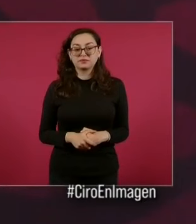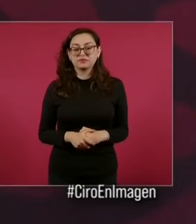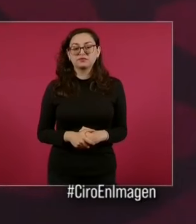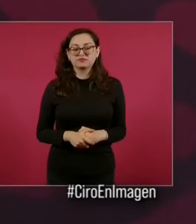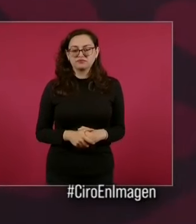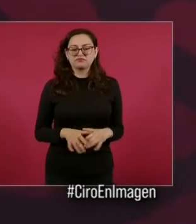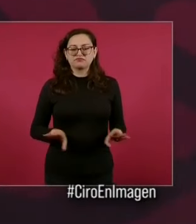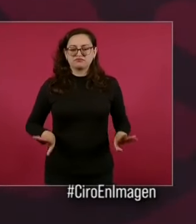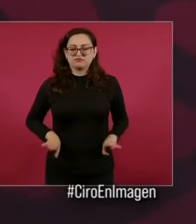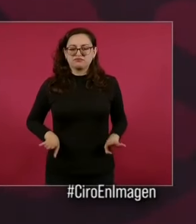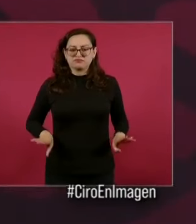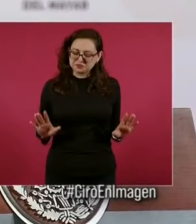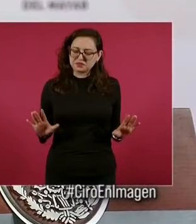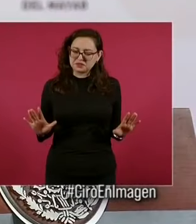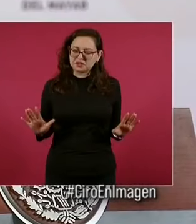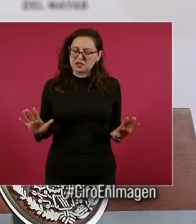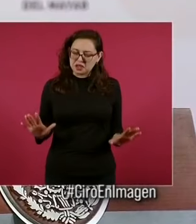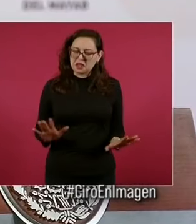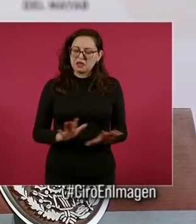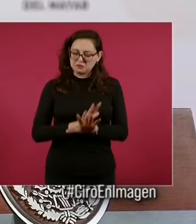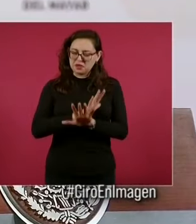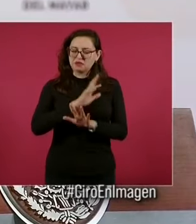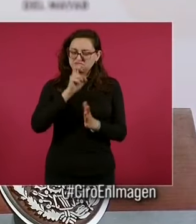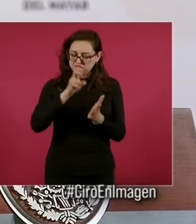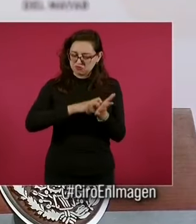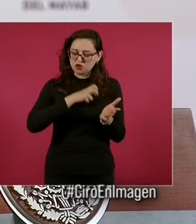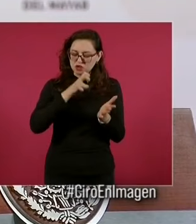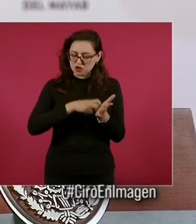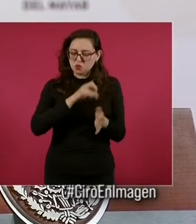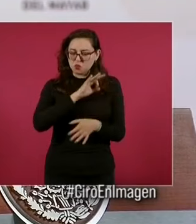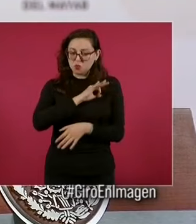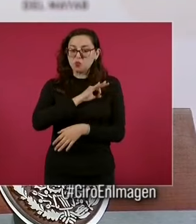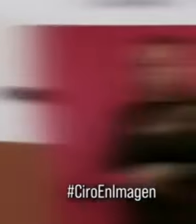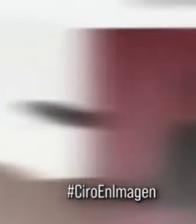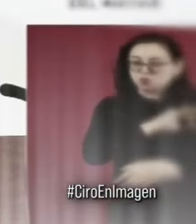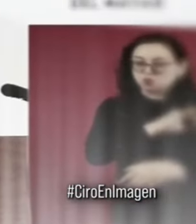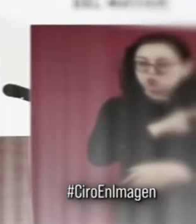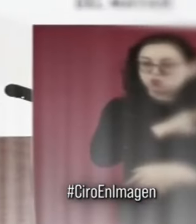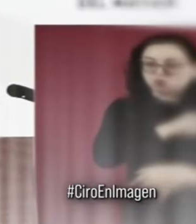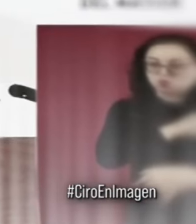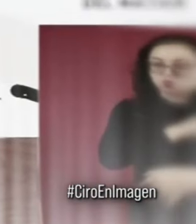va a cambiar su manera de pensar.